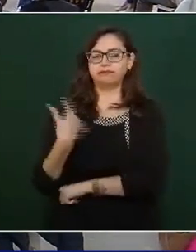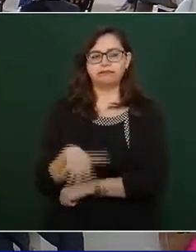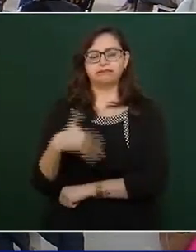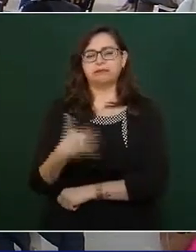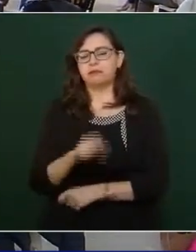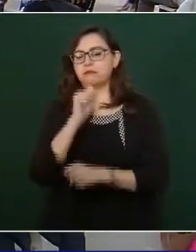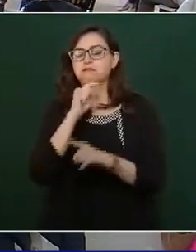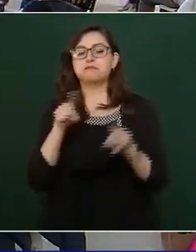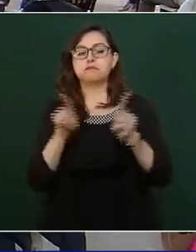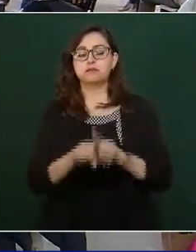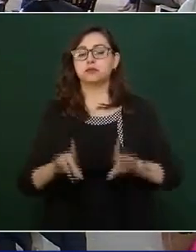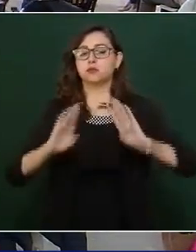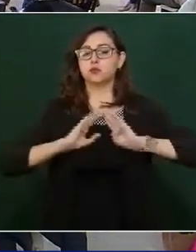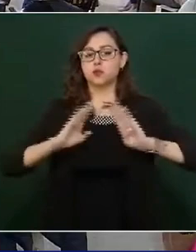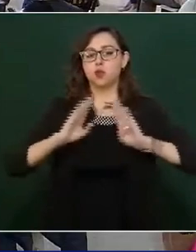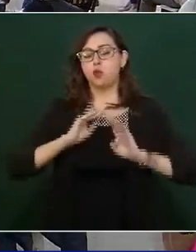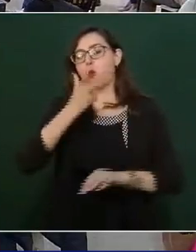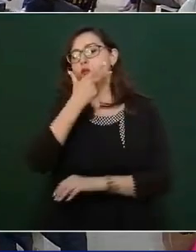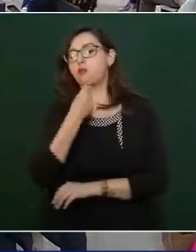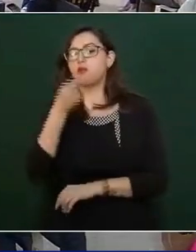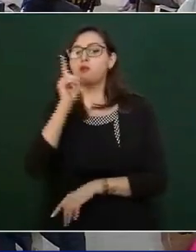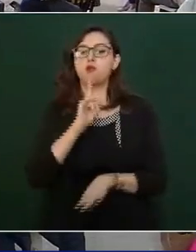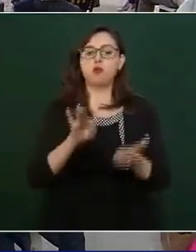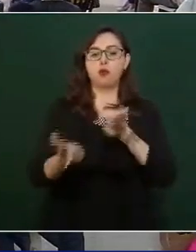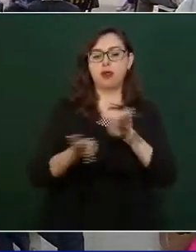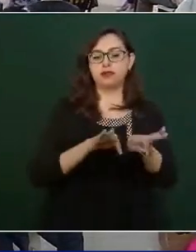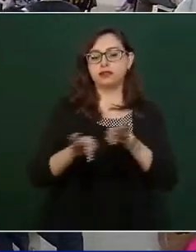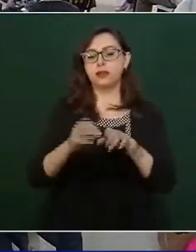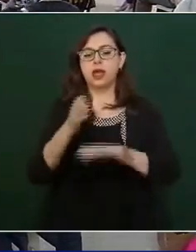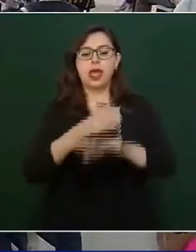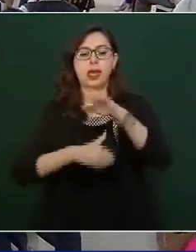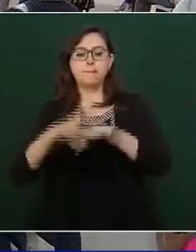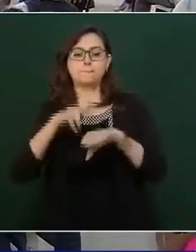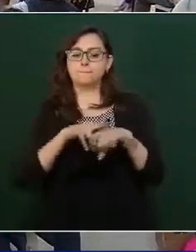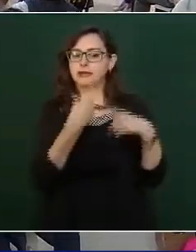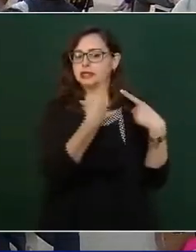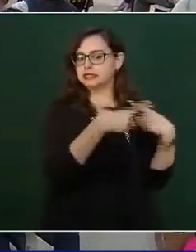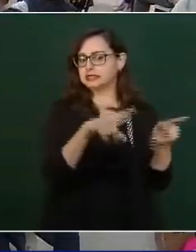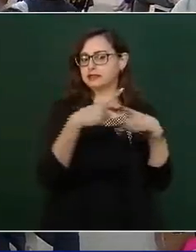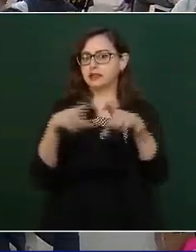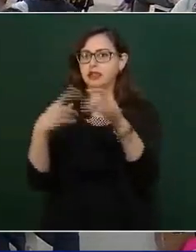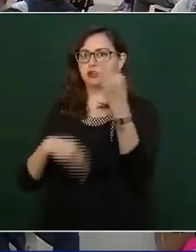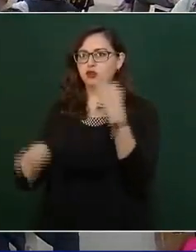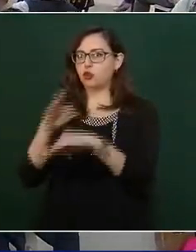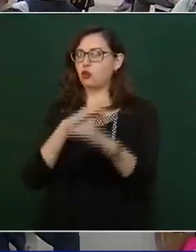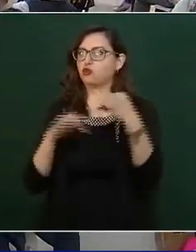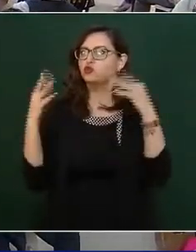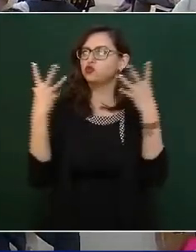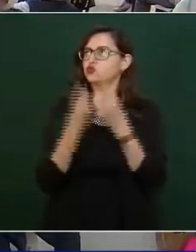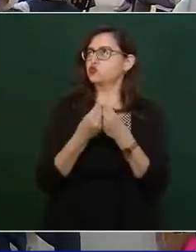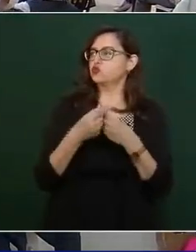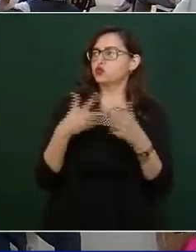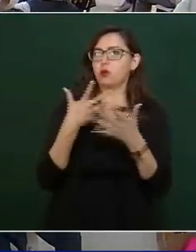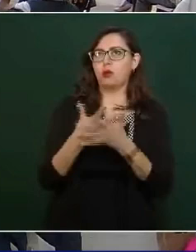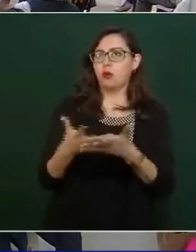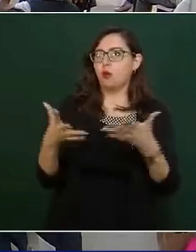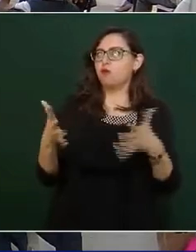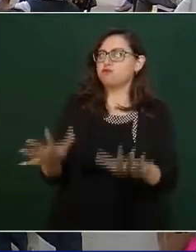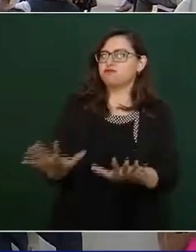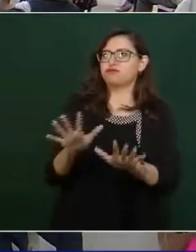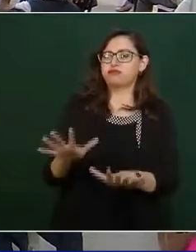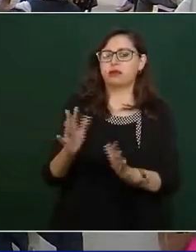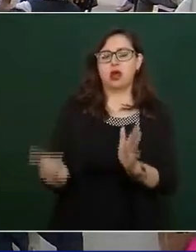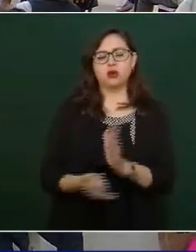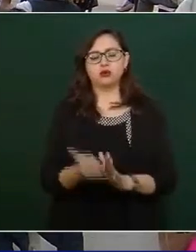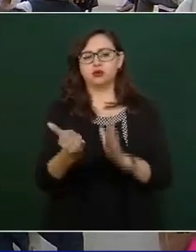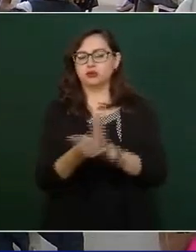todos los trabajadores y trabajadoras, empresas que participaron en esta obra impresionante.